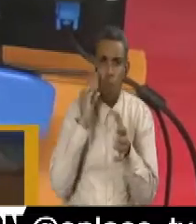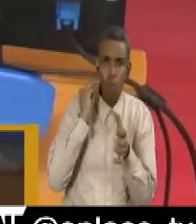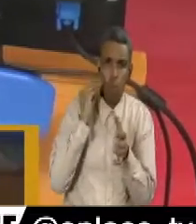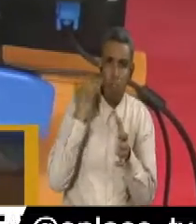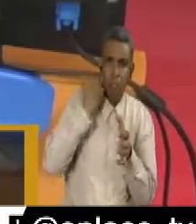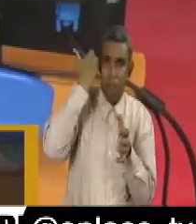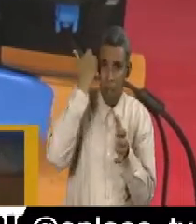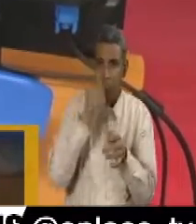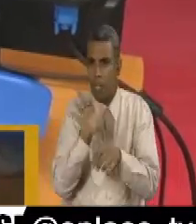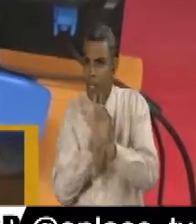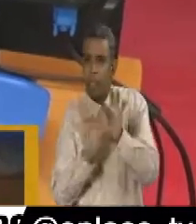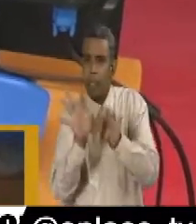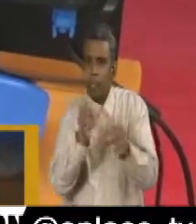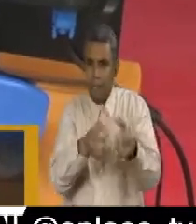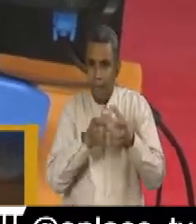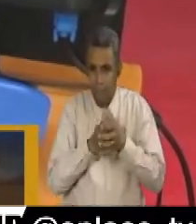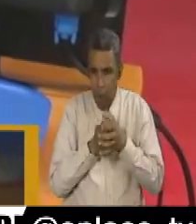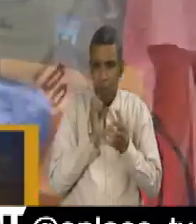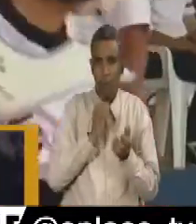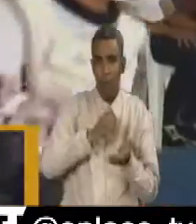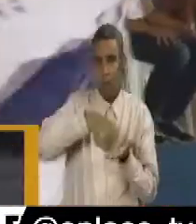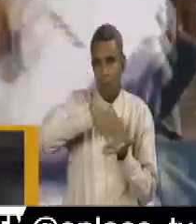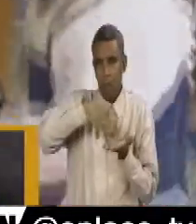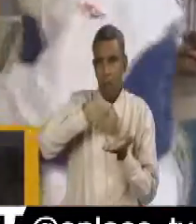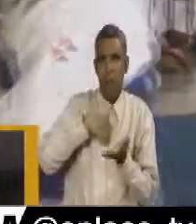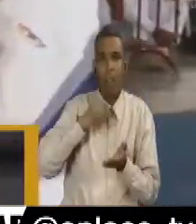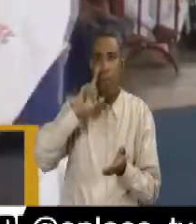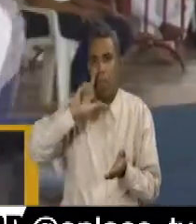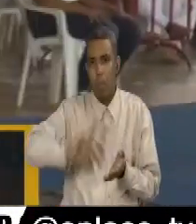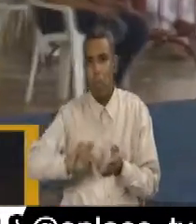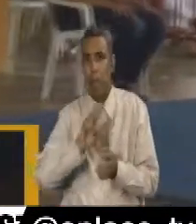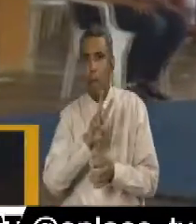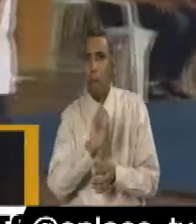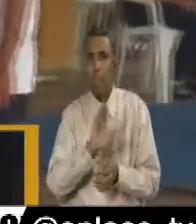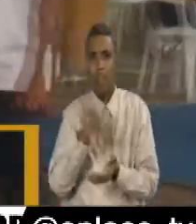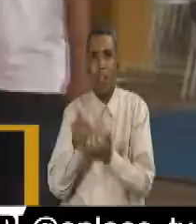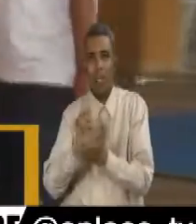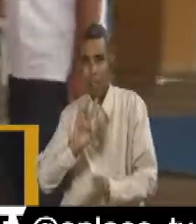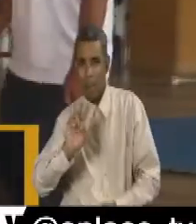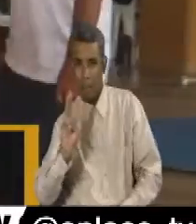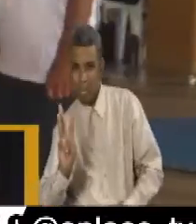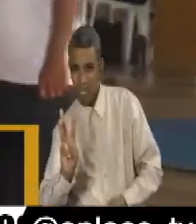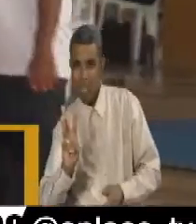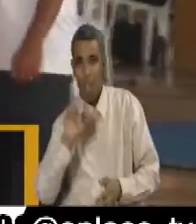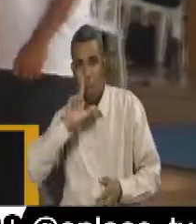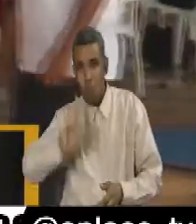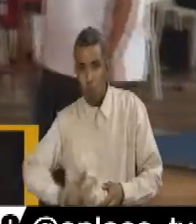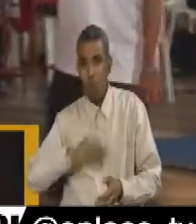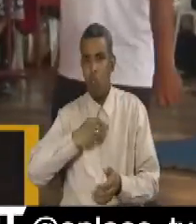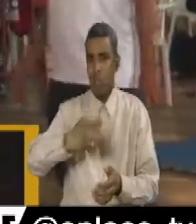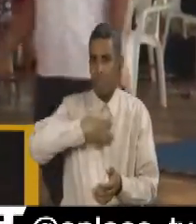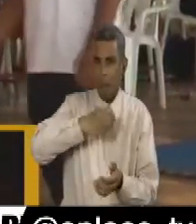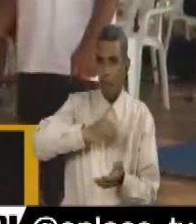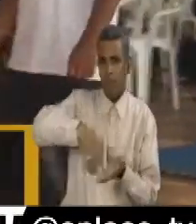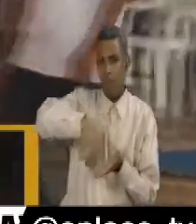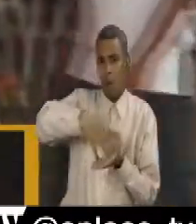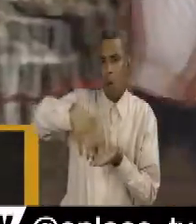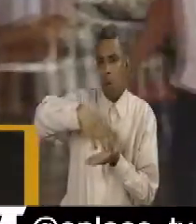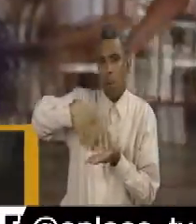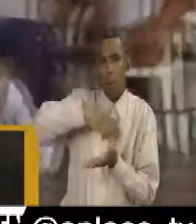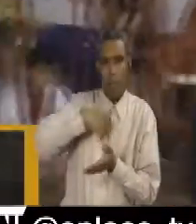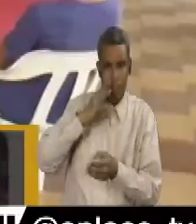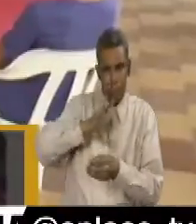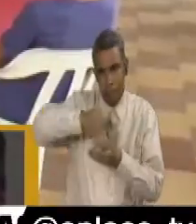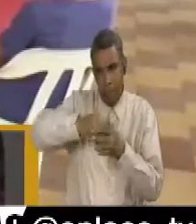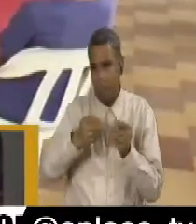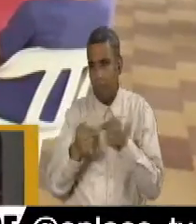que competirán del 20 al 23 de julio en el Gran Open de Santander. Además de la competencia, se realizó un seminario de